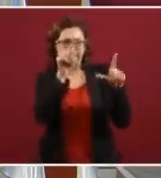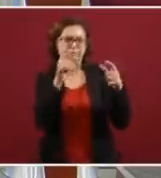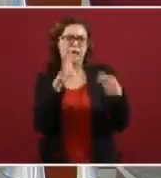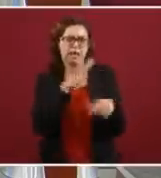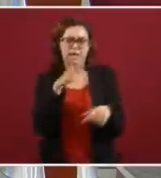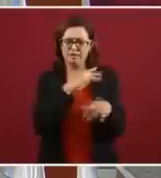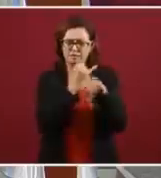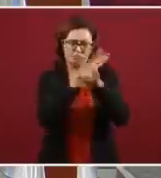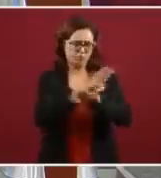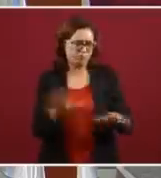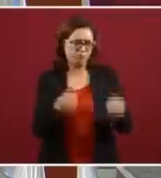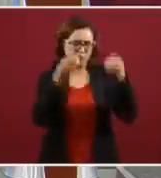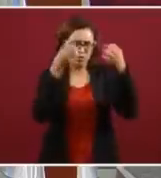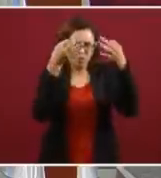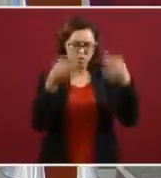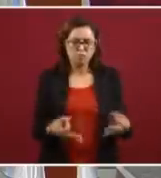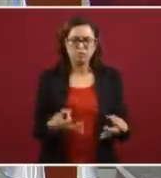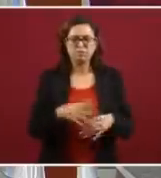ver.